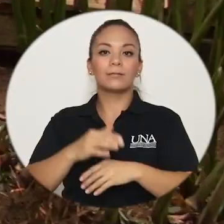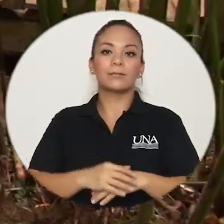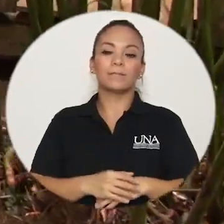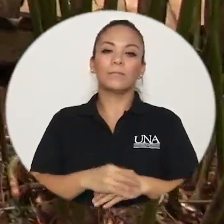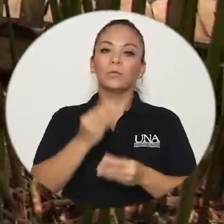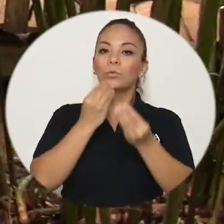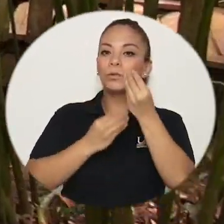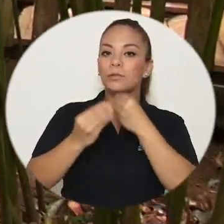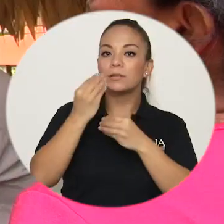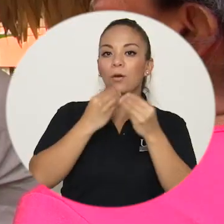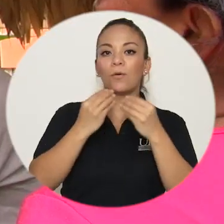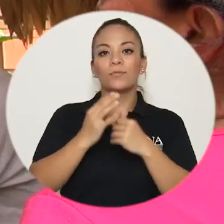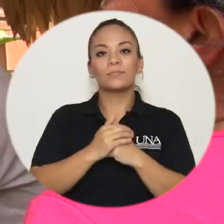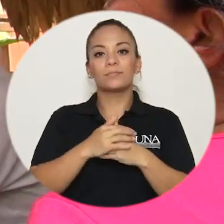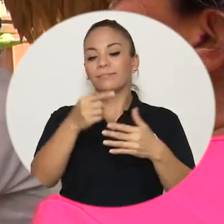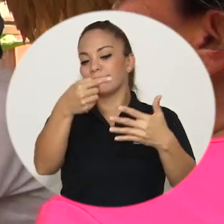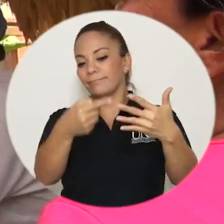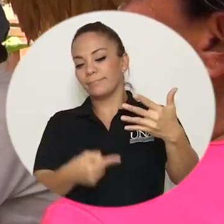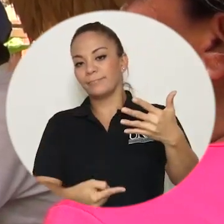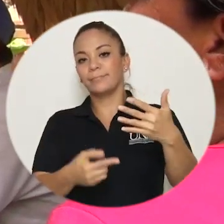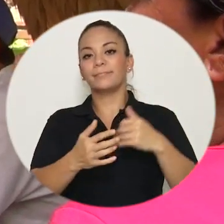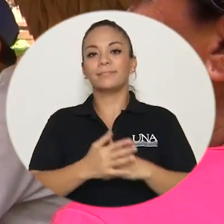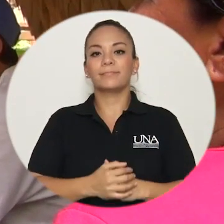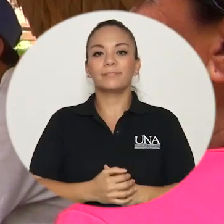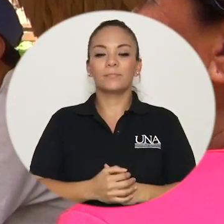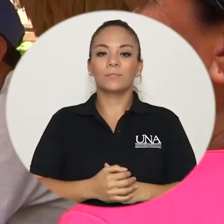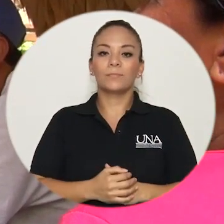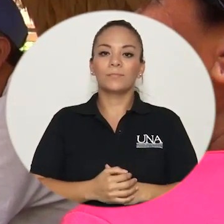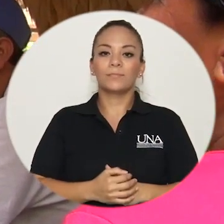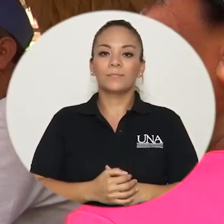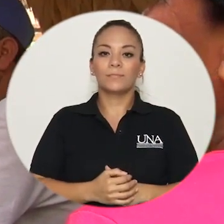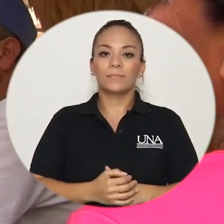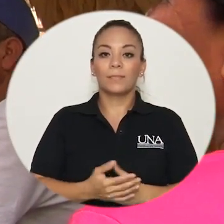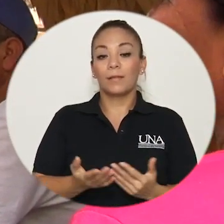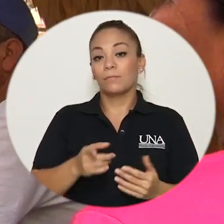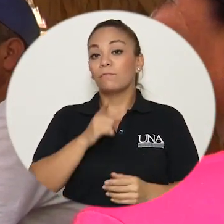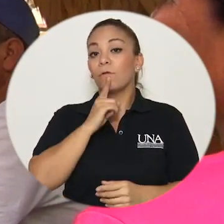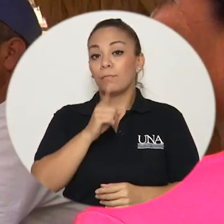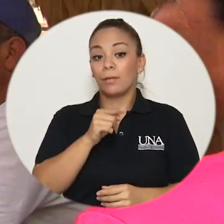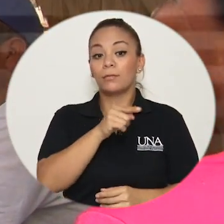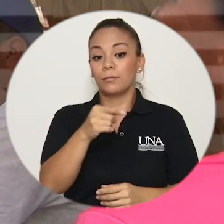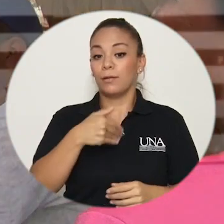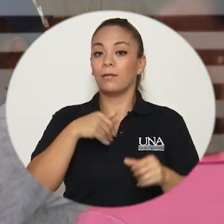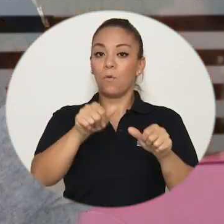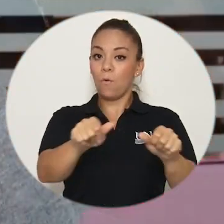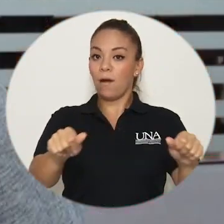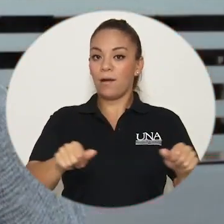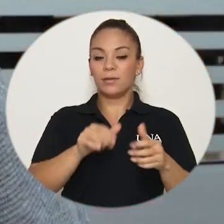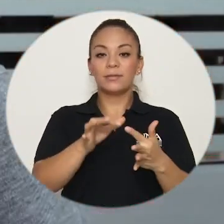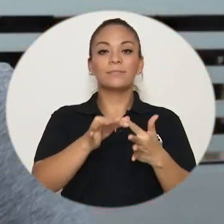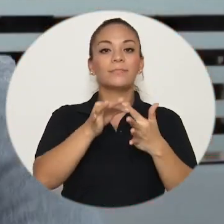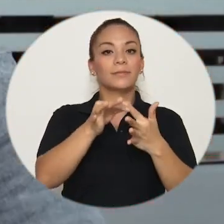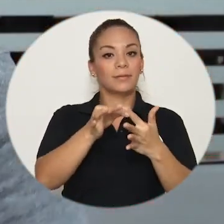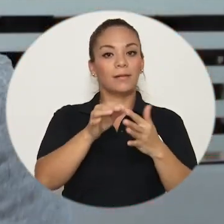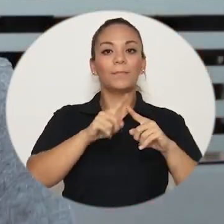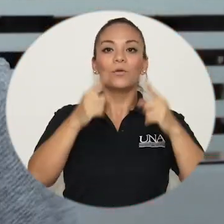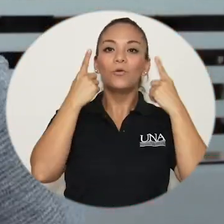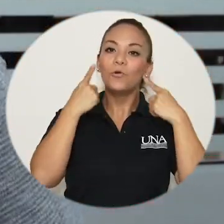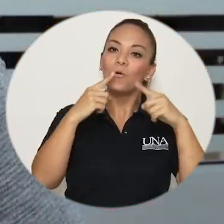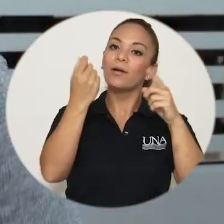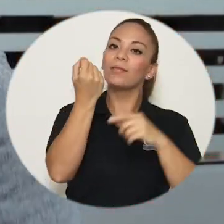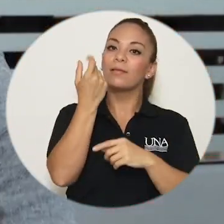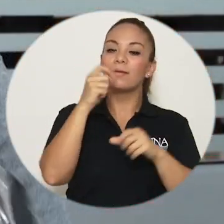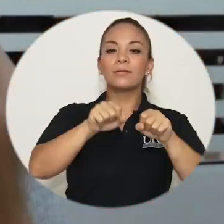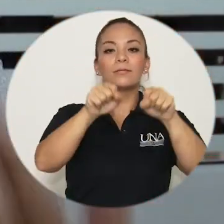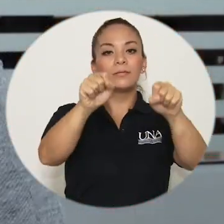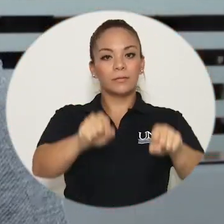ingenierías, de nutrición, etcétera, etcétera, que si bien es cierto tienen un área de especialidad, al lograr